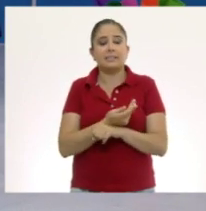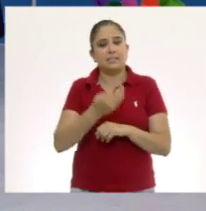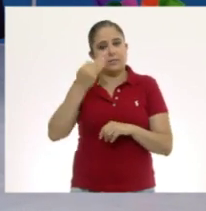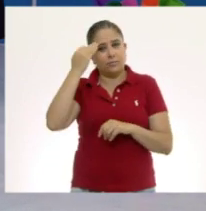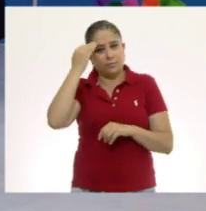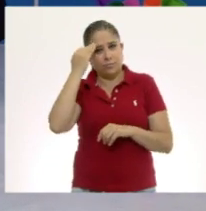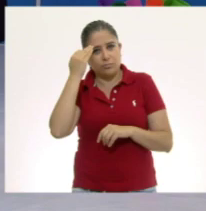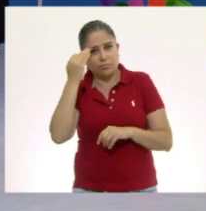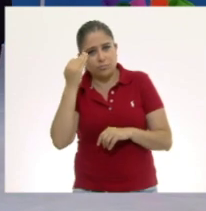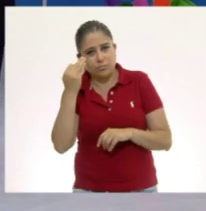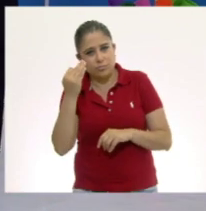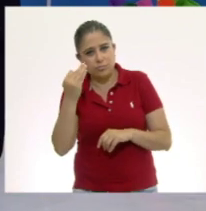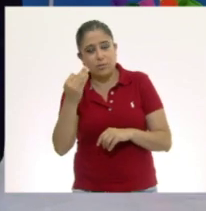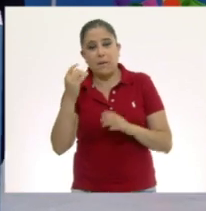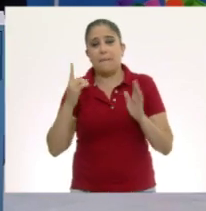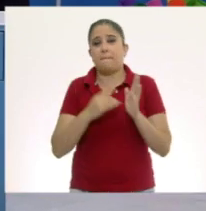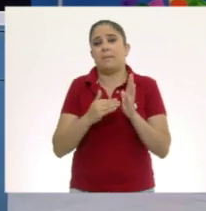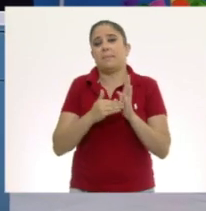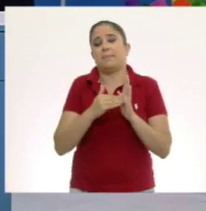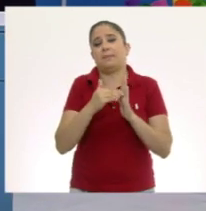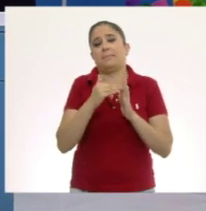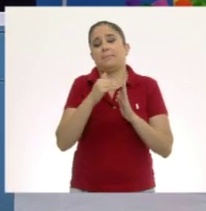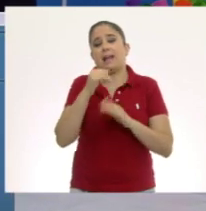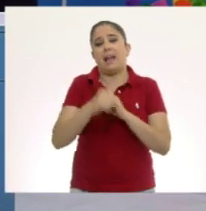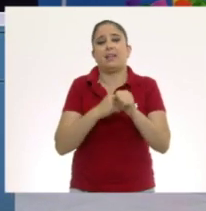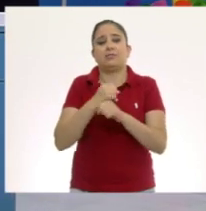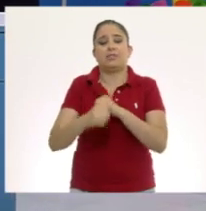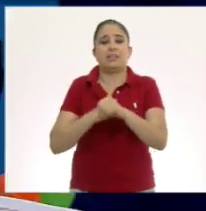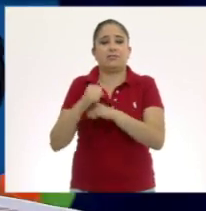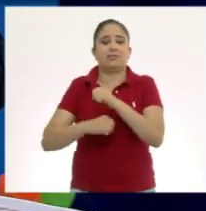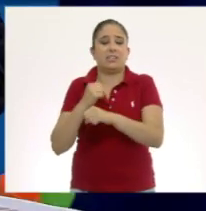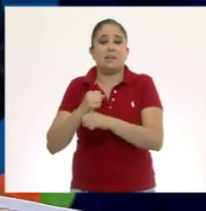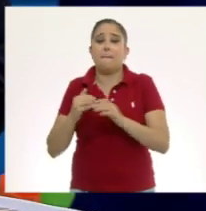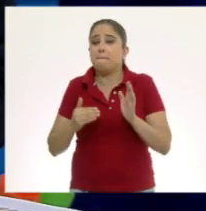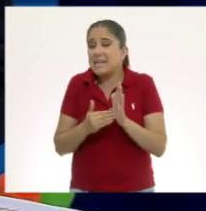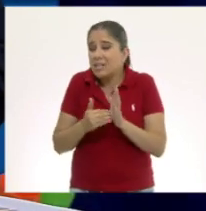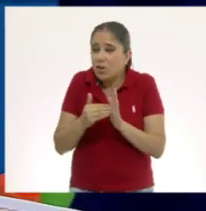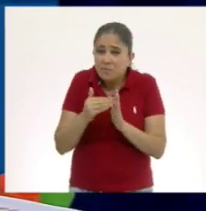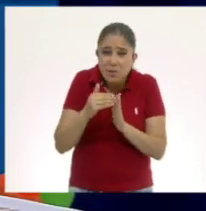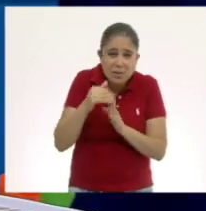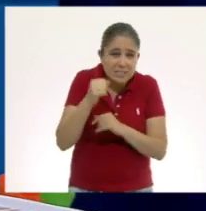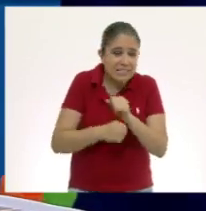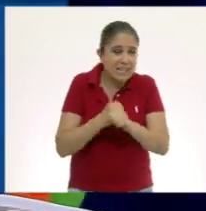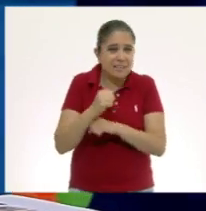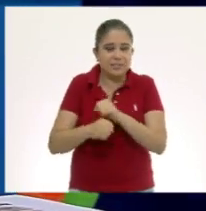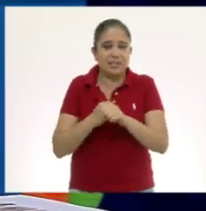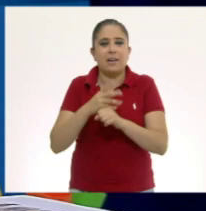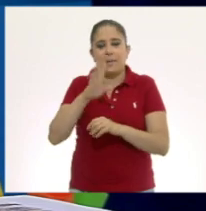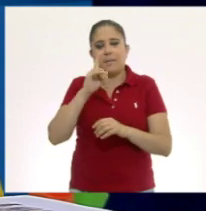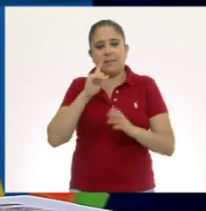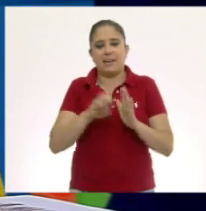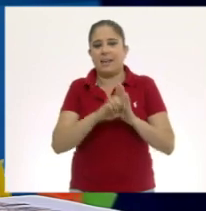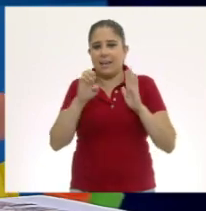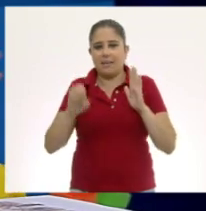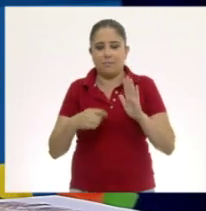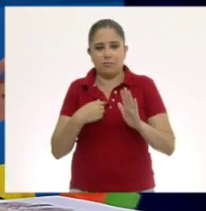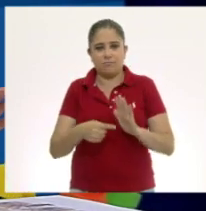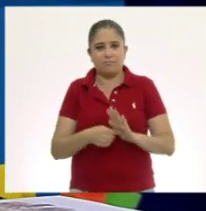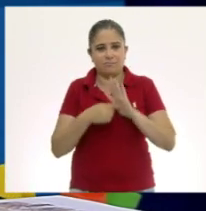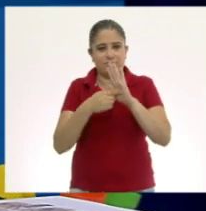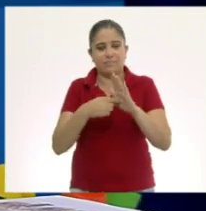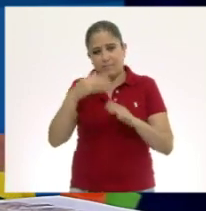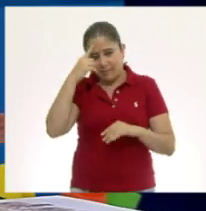durante el transcurso de miles de años, de millones de años. Y voy a poner un ejemplo para que más o